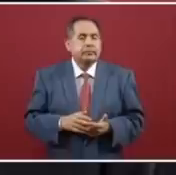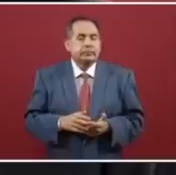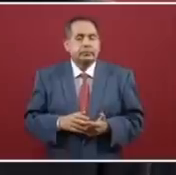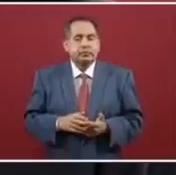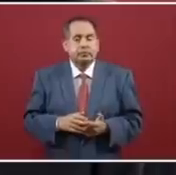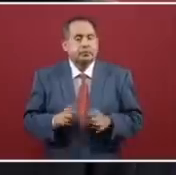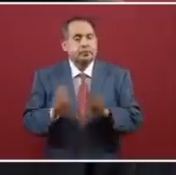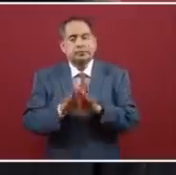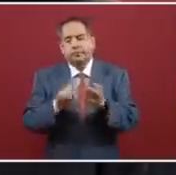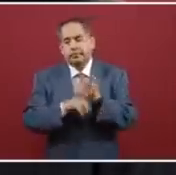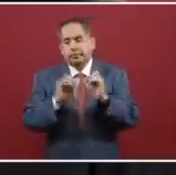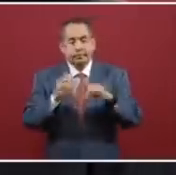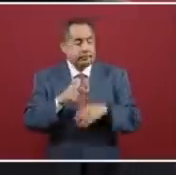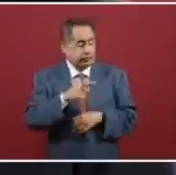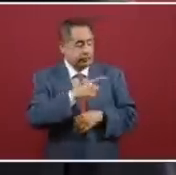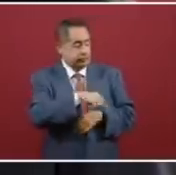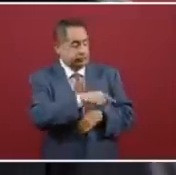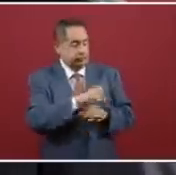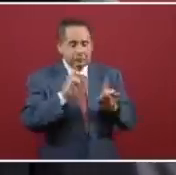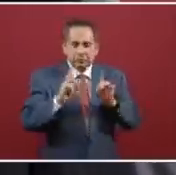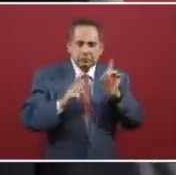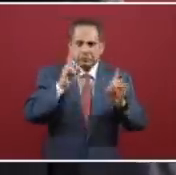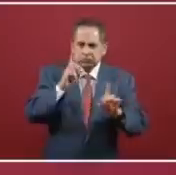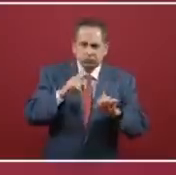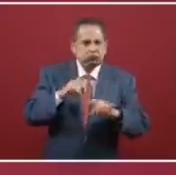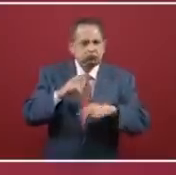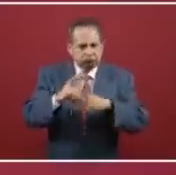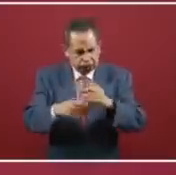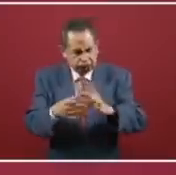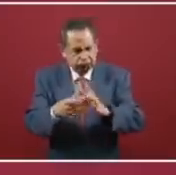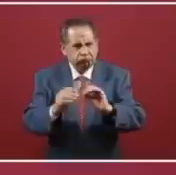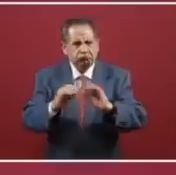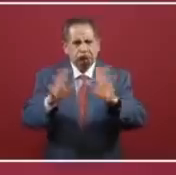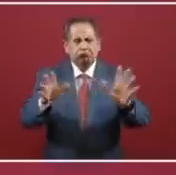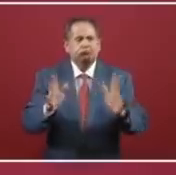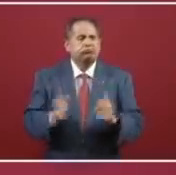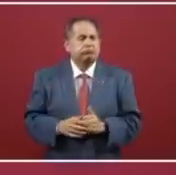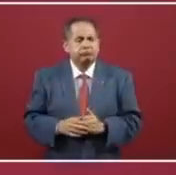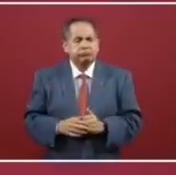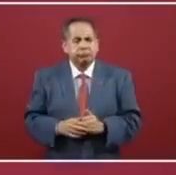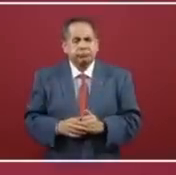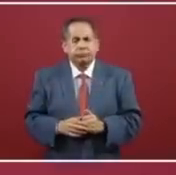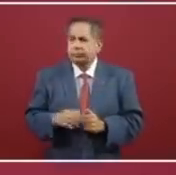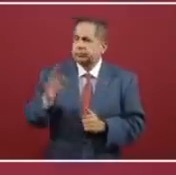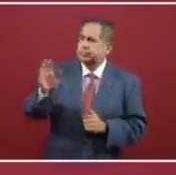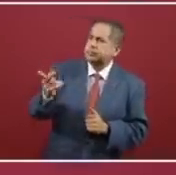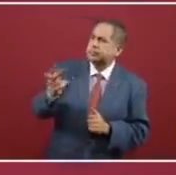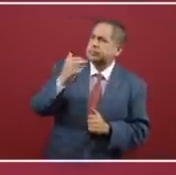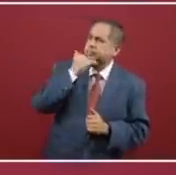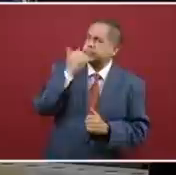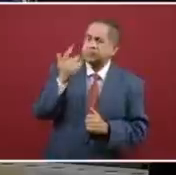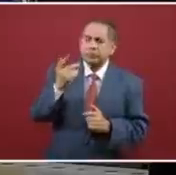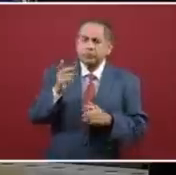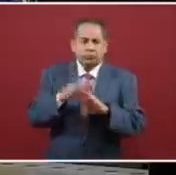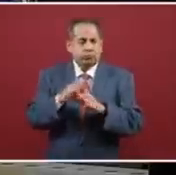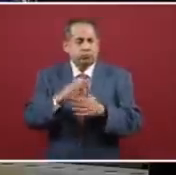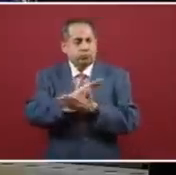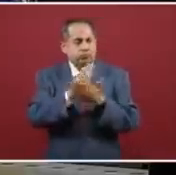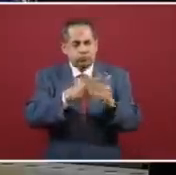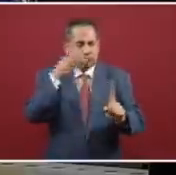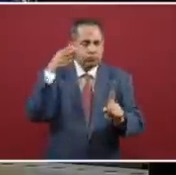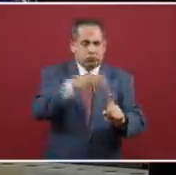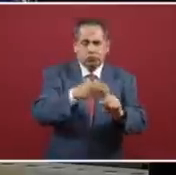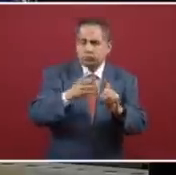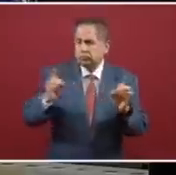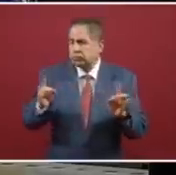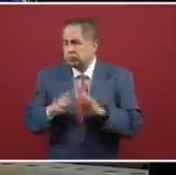si hay dudas las aclaramos sin embargo no solo la adjudicación directa fue en este